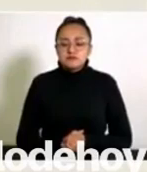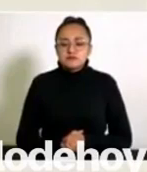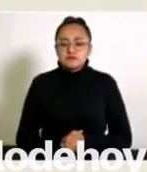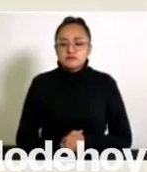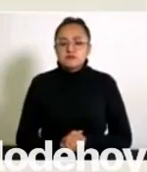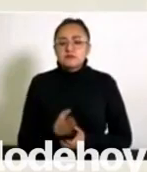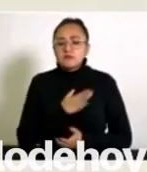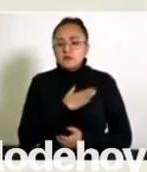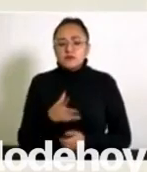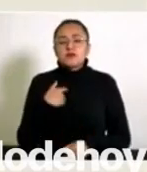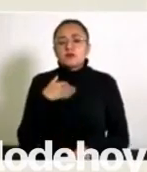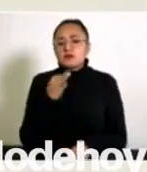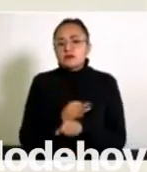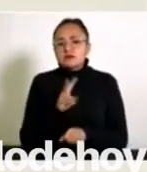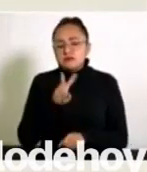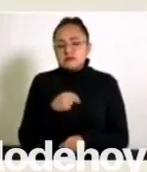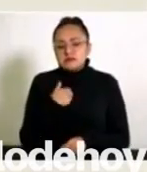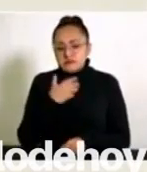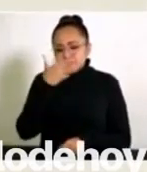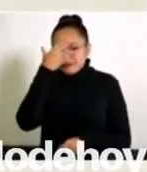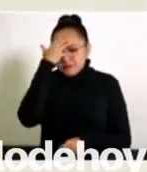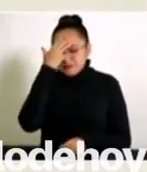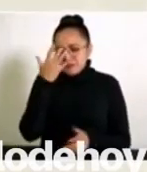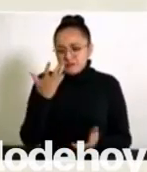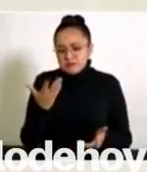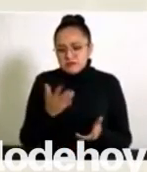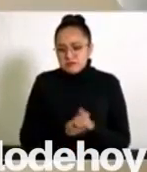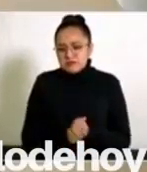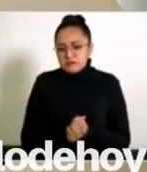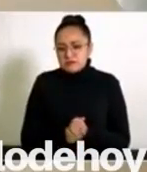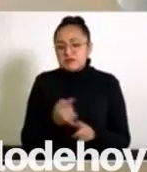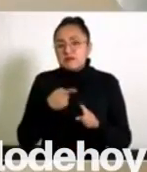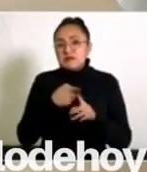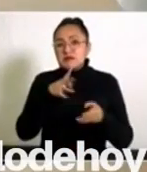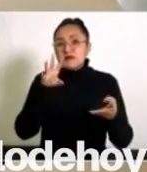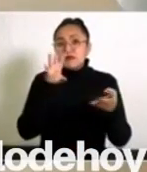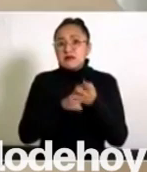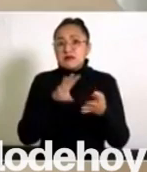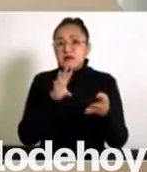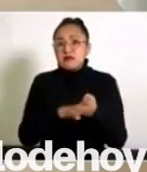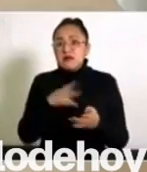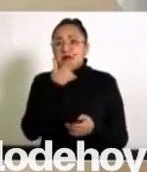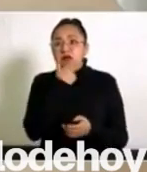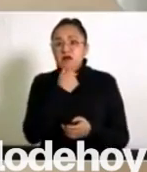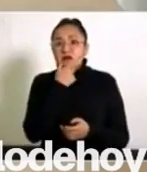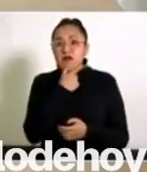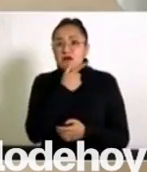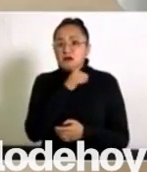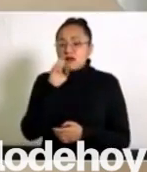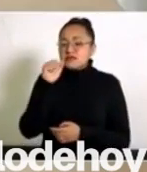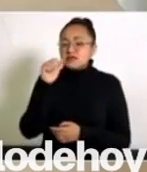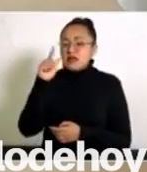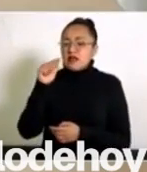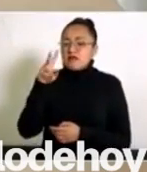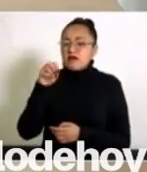yo estoy muy apenado por la atención del general salvador cienfuegos